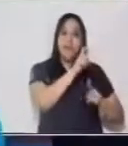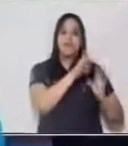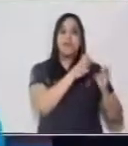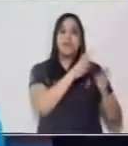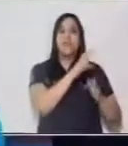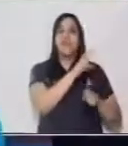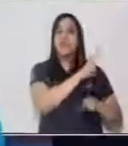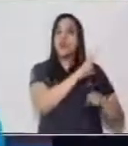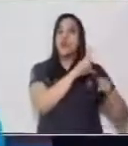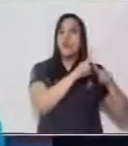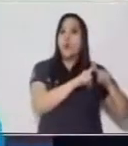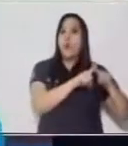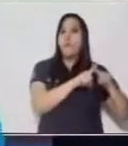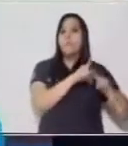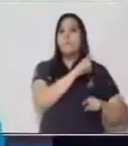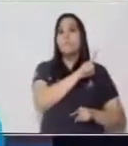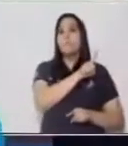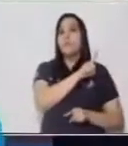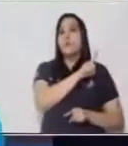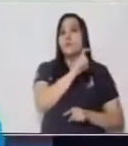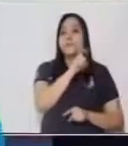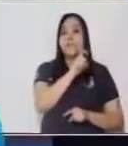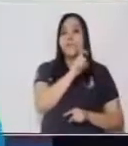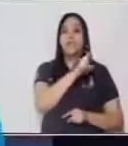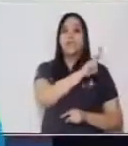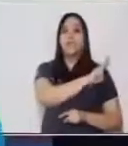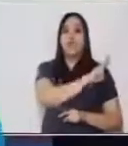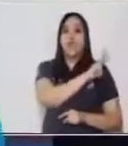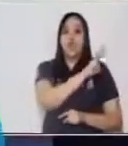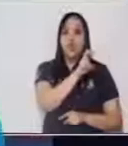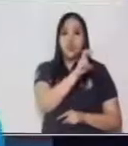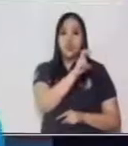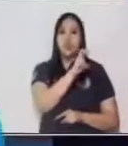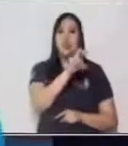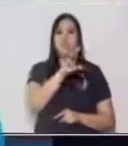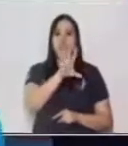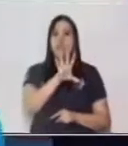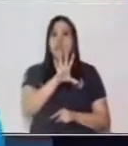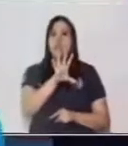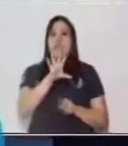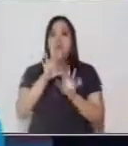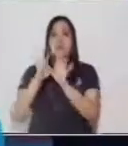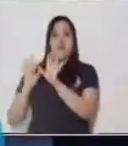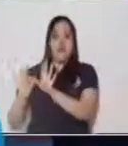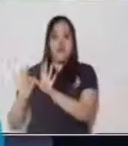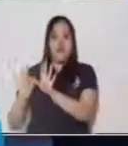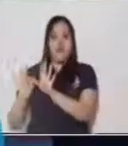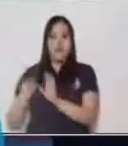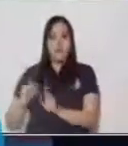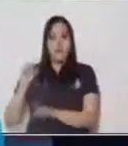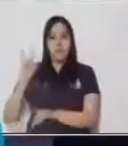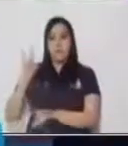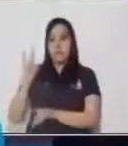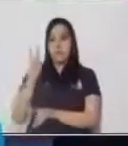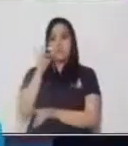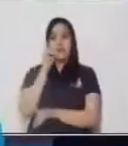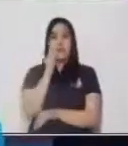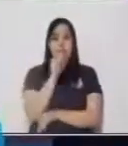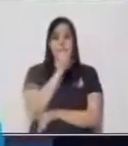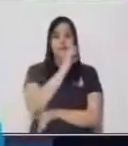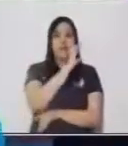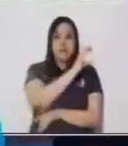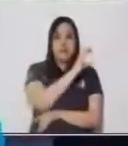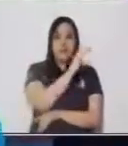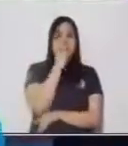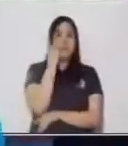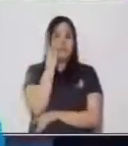formamos el número 258. Podemos observar en estos carteles